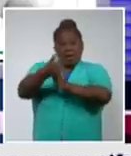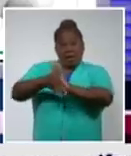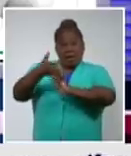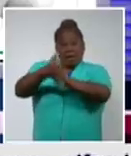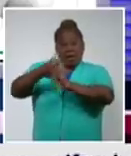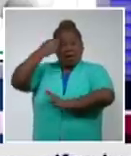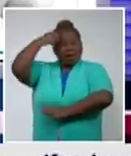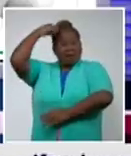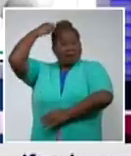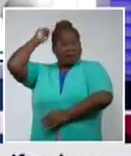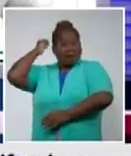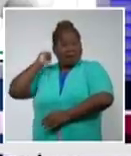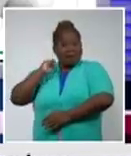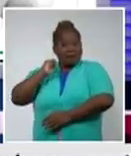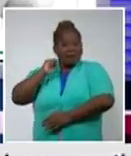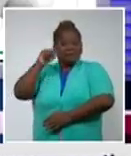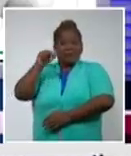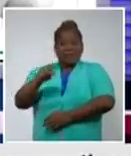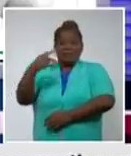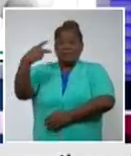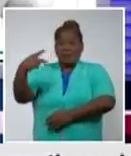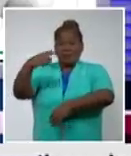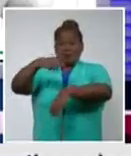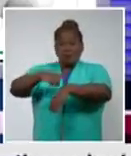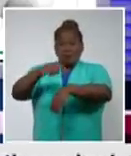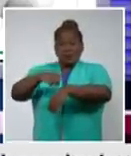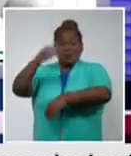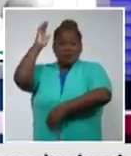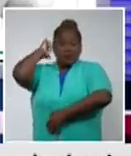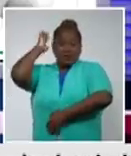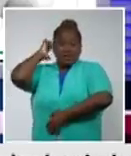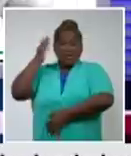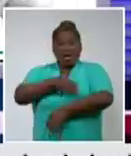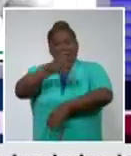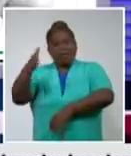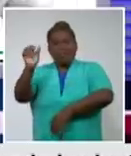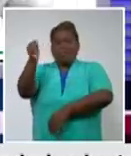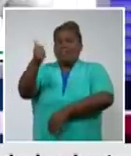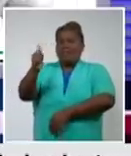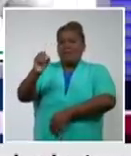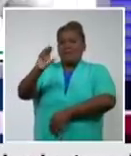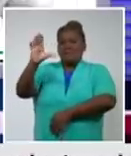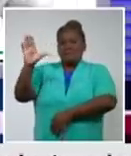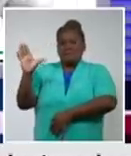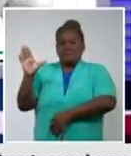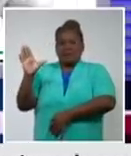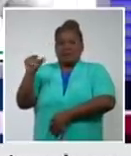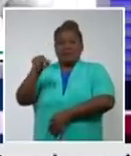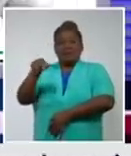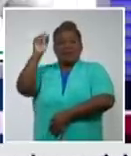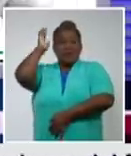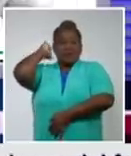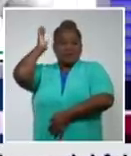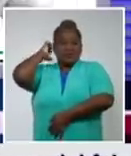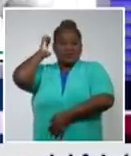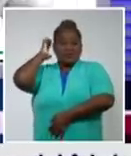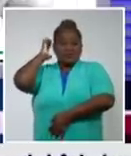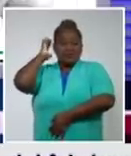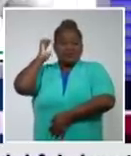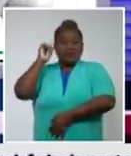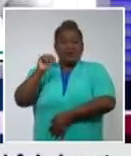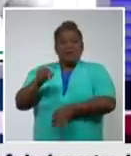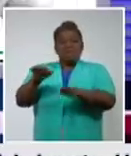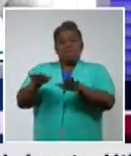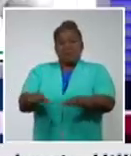Reigada. Nos estará acompañando hasta cerca de las 10 de la mañana en esta conferencia de prensa. Ahora sí, pausa y